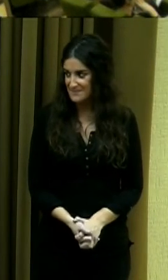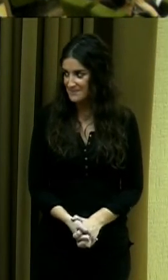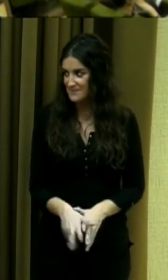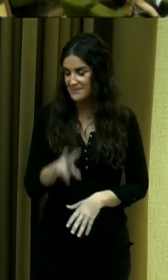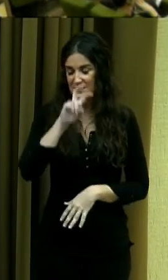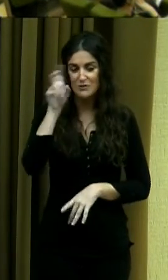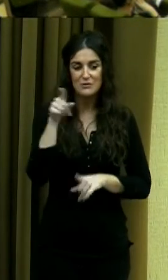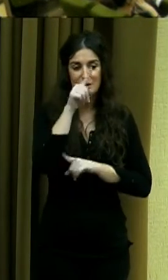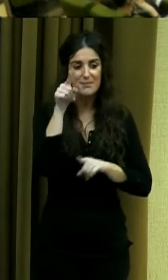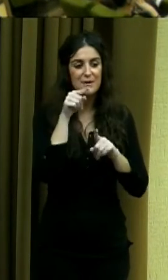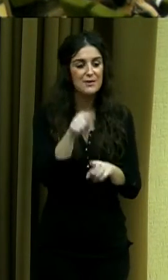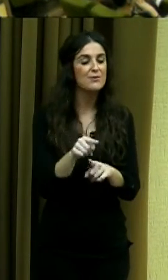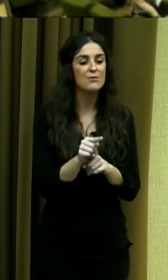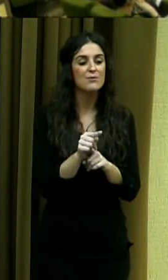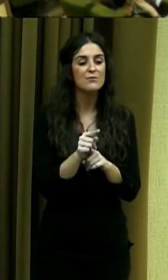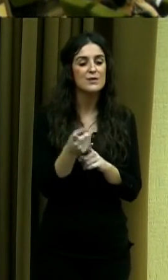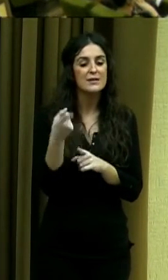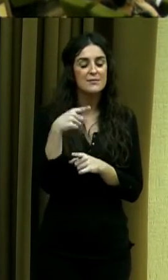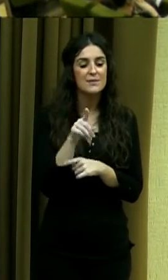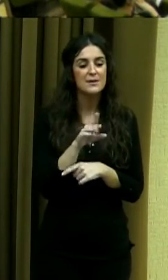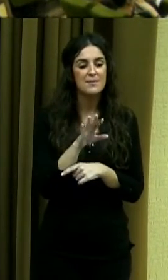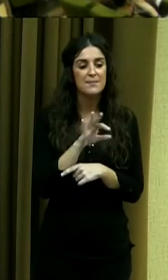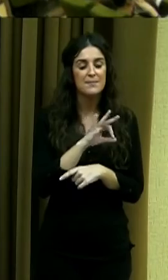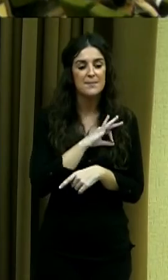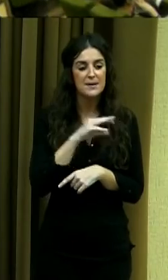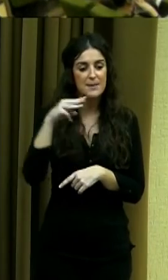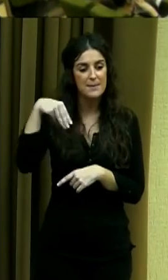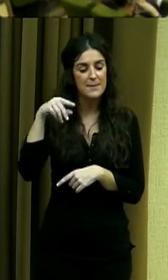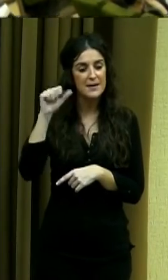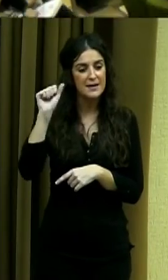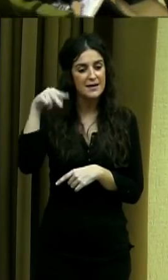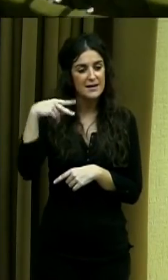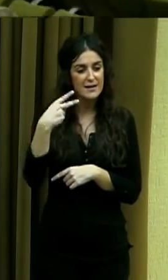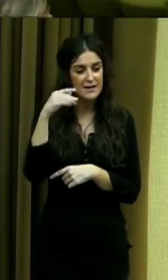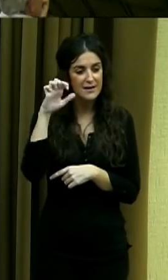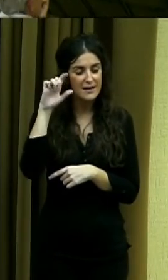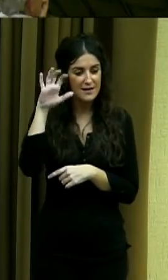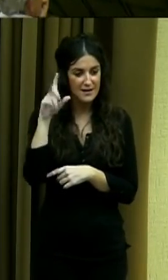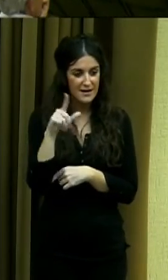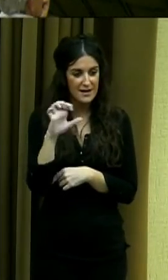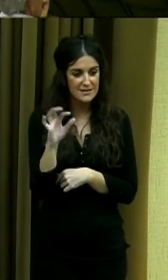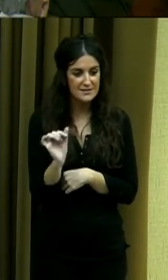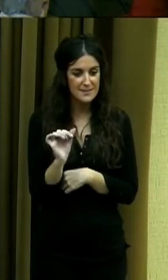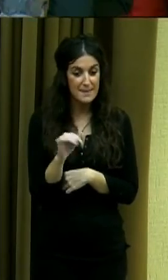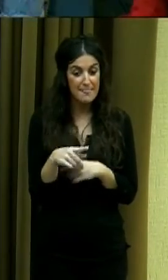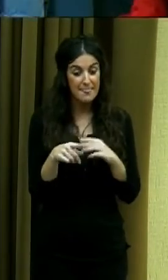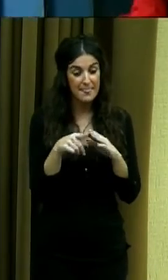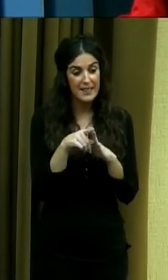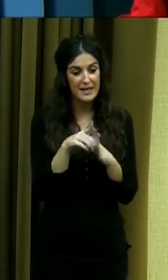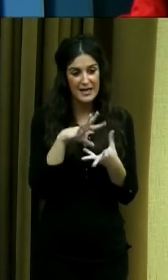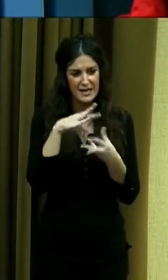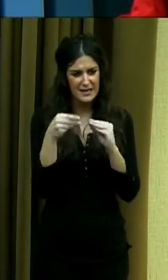Otra pregunta también, creo, para María Ángeles. ¿Qué supone la adaptación a los nuevos baremos de valoración?